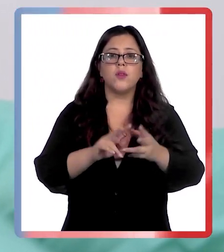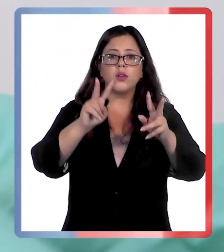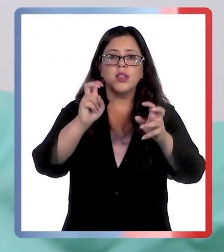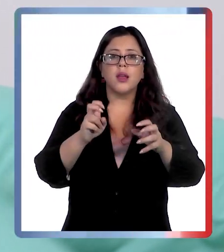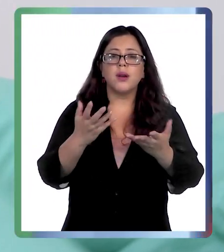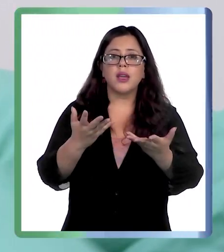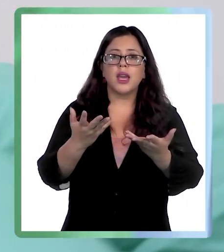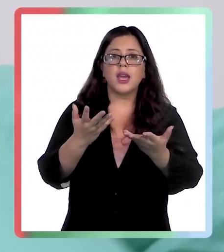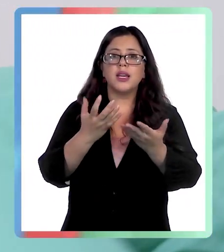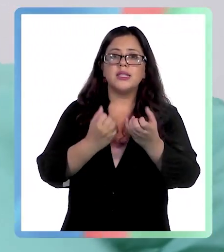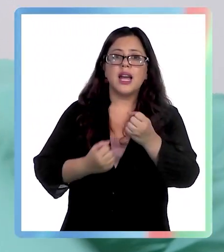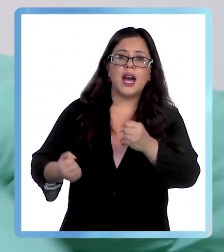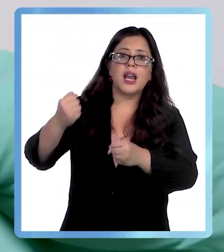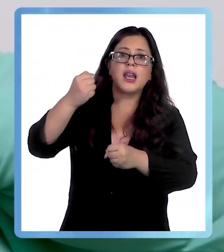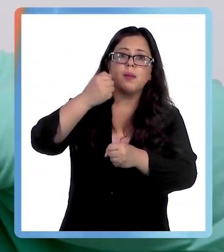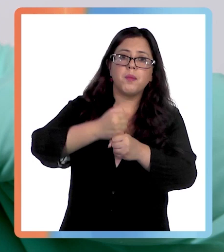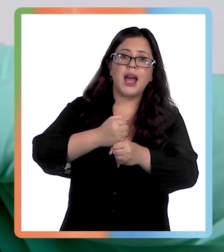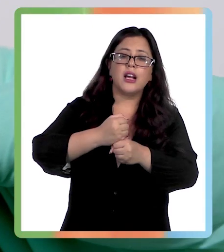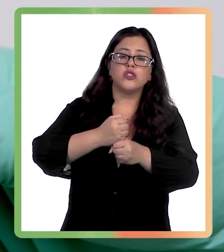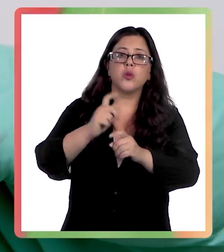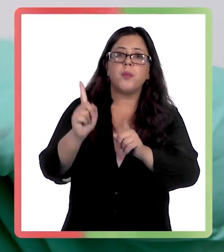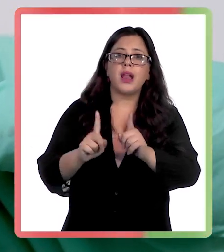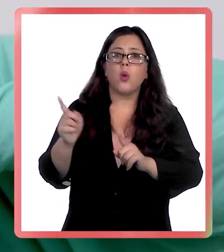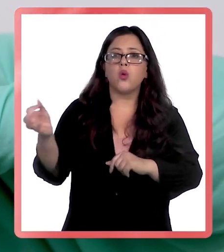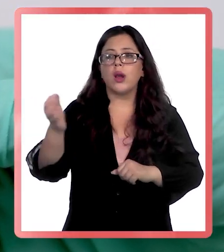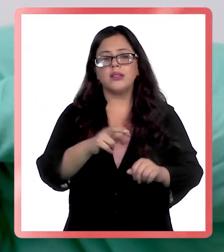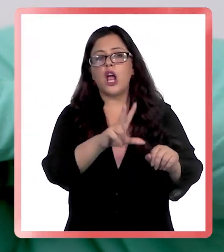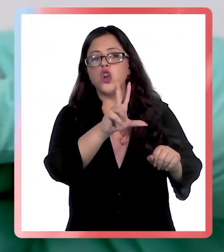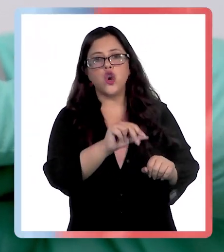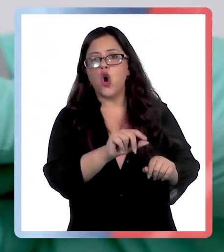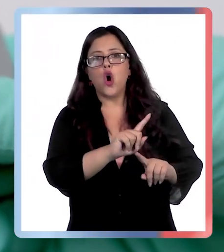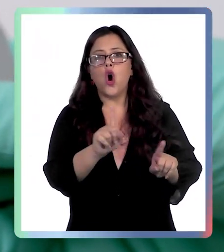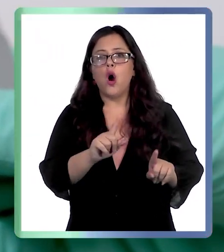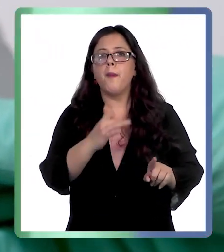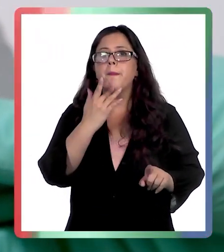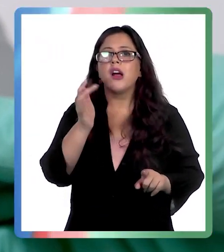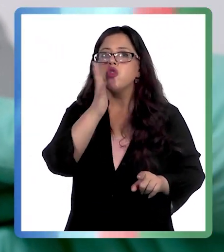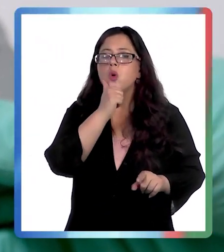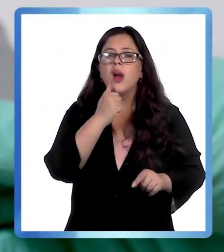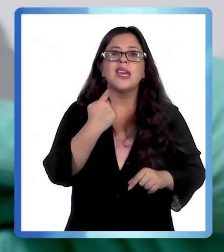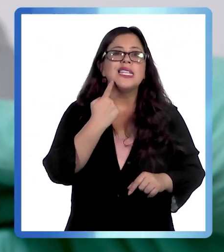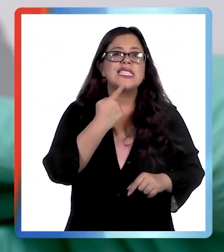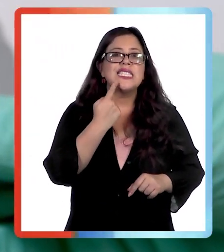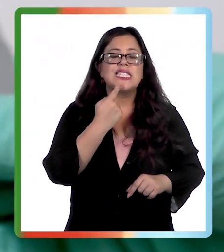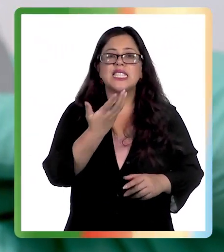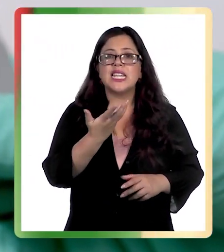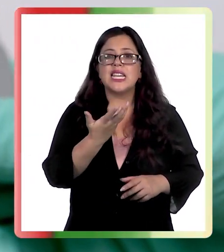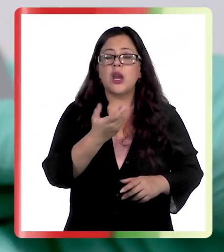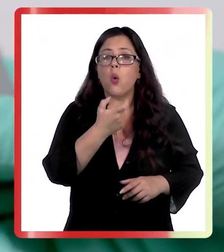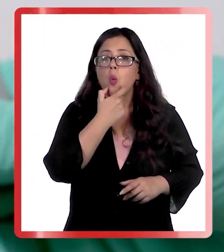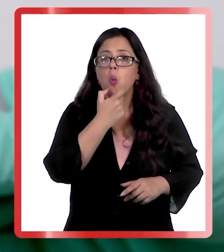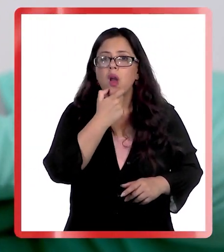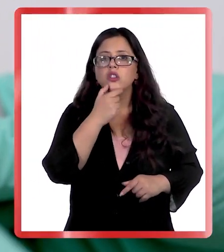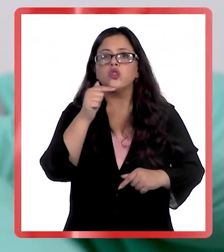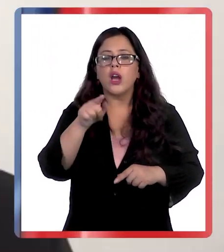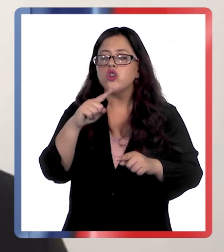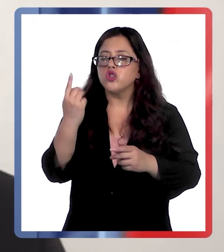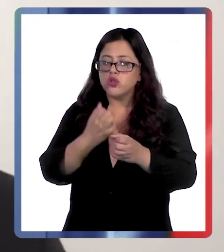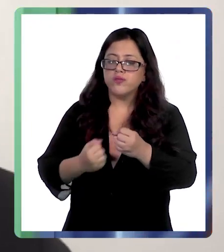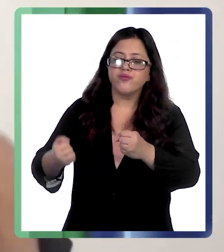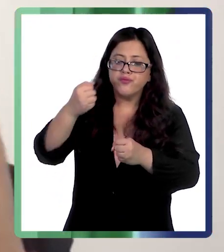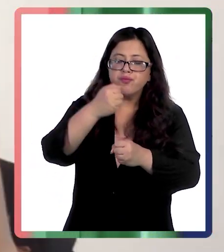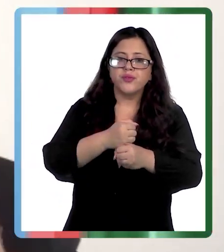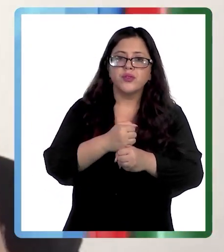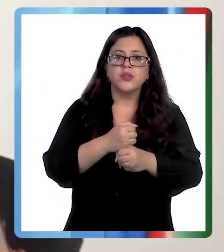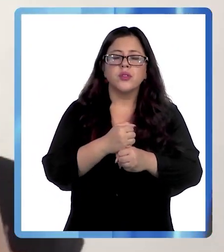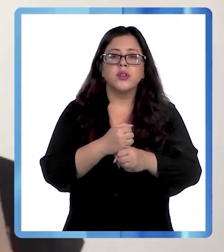implantes a estos pacientes que le han dicho que no en todos lados porque no tienen hueso colocamos implantes cigomáticos